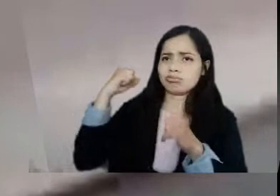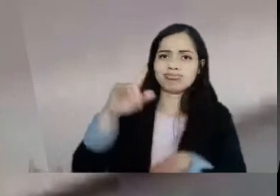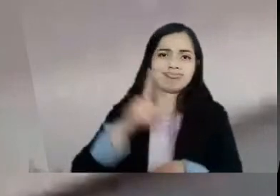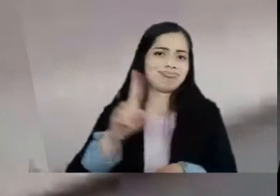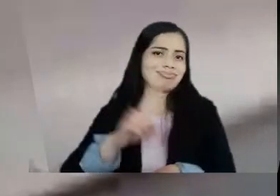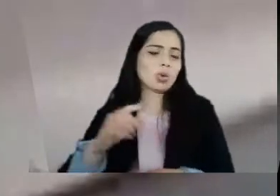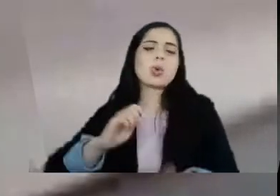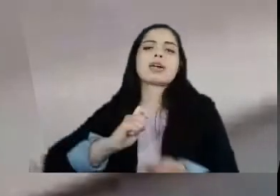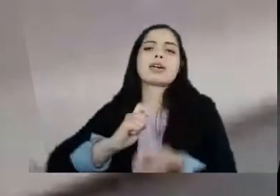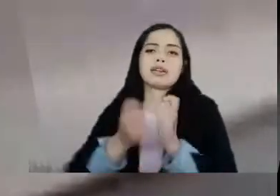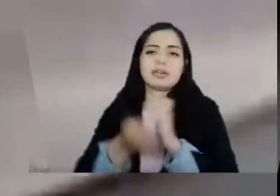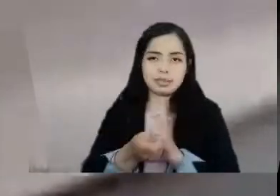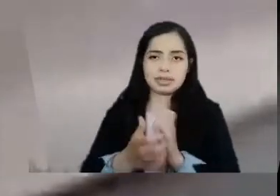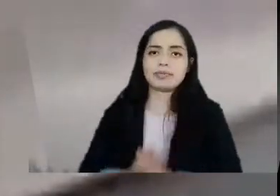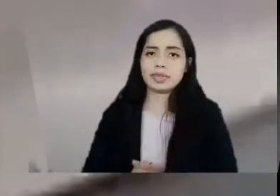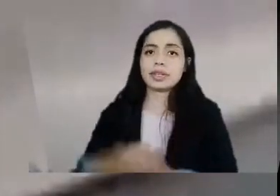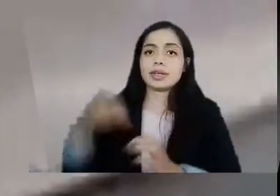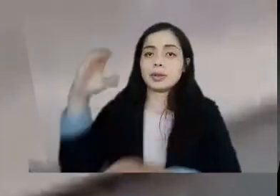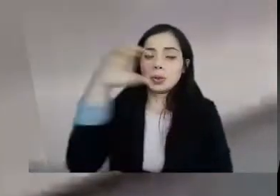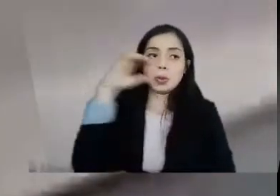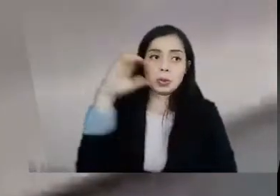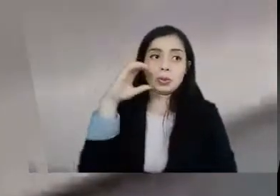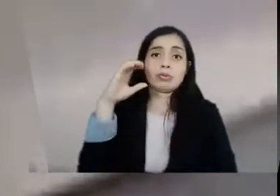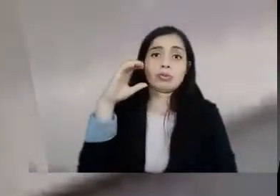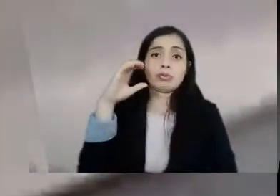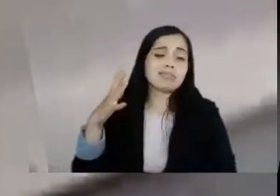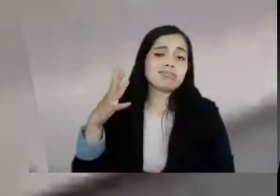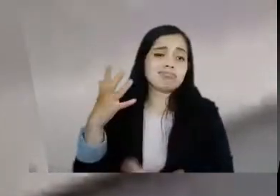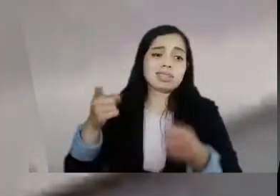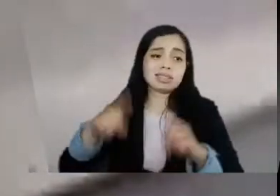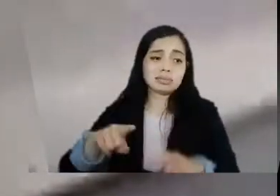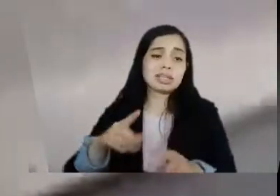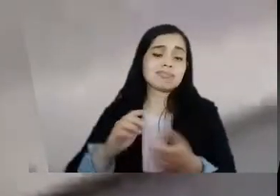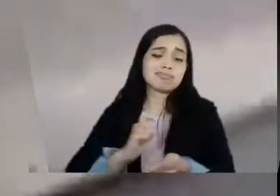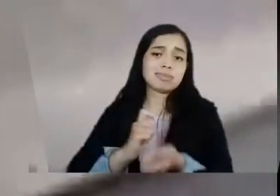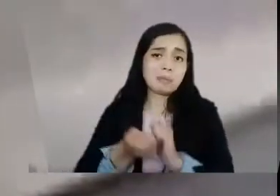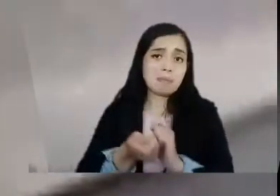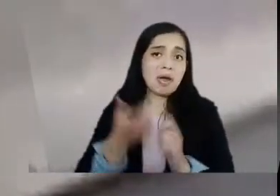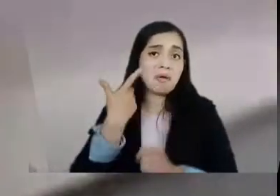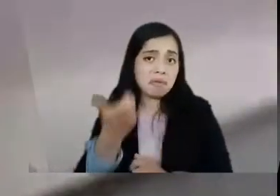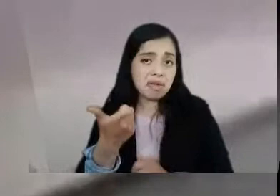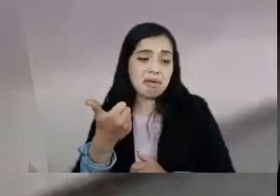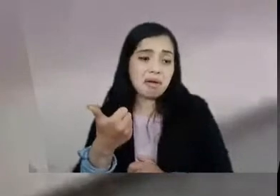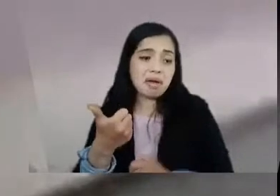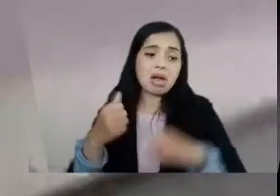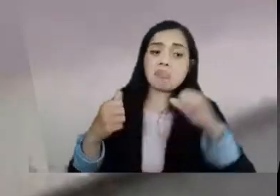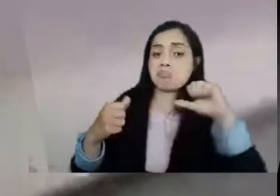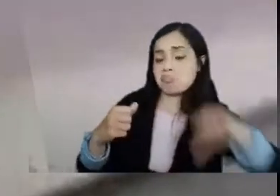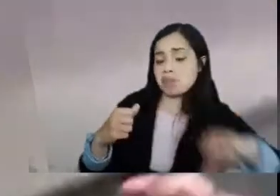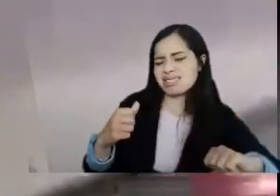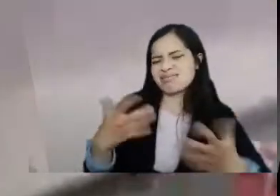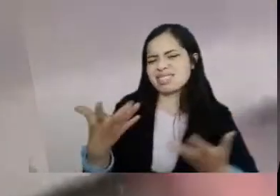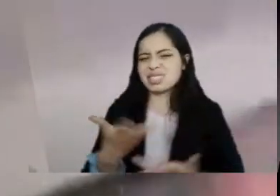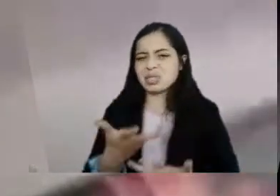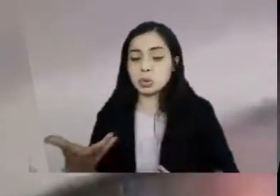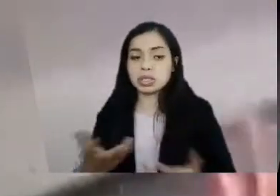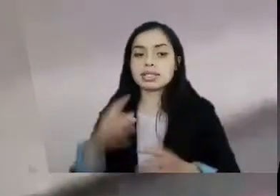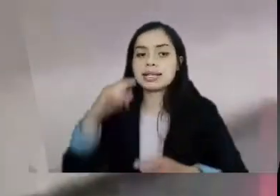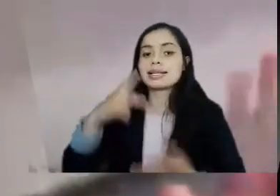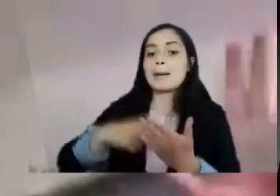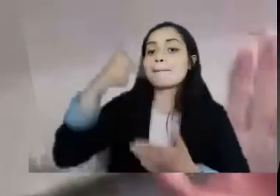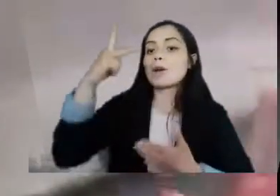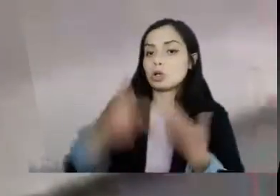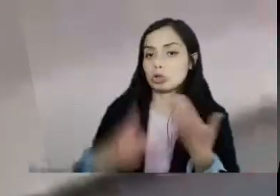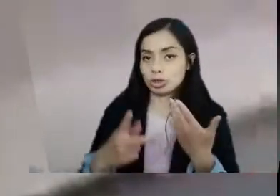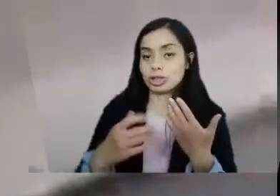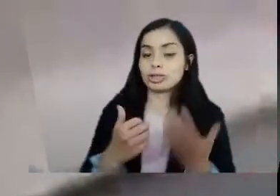enriquecido mucho también. Entonces, este proyecto ofrece una oportunidad inusual, bastante rara, de tener un